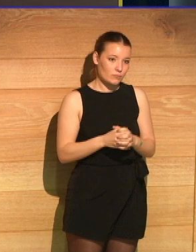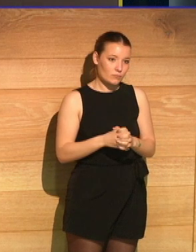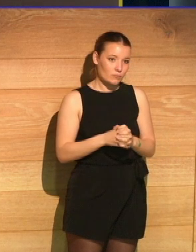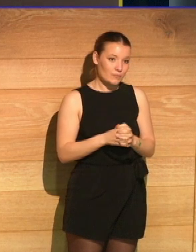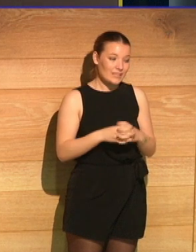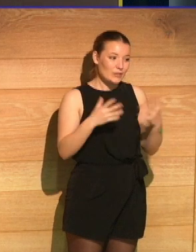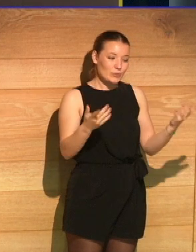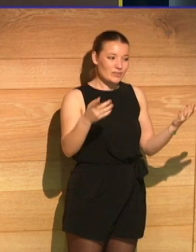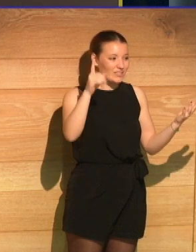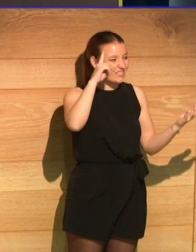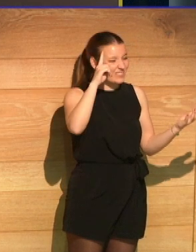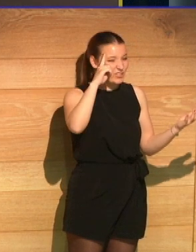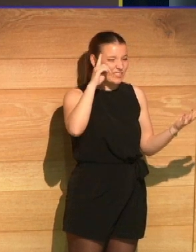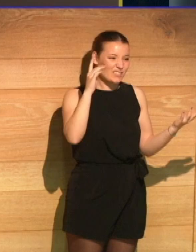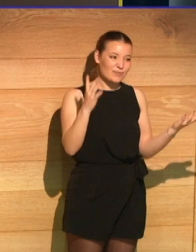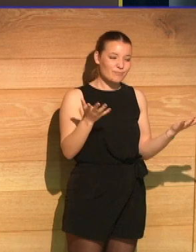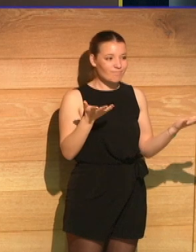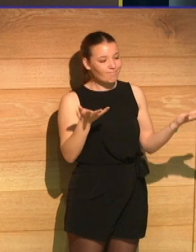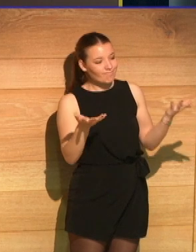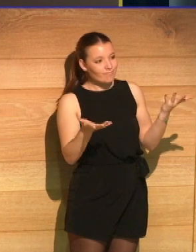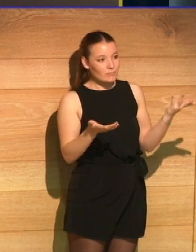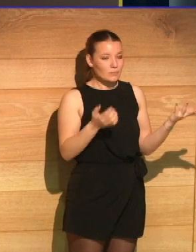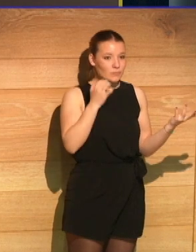no sé, es que es muy...